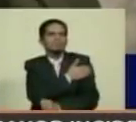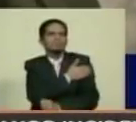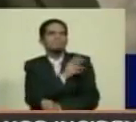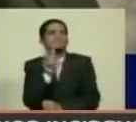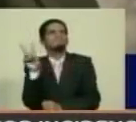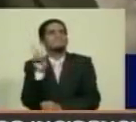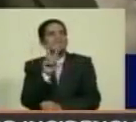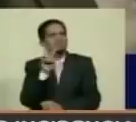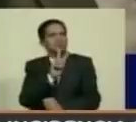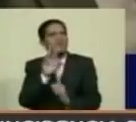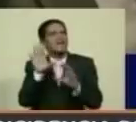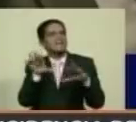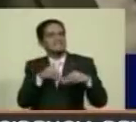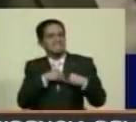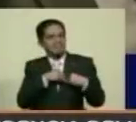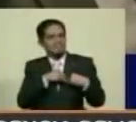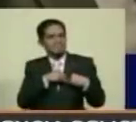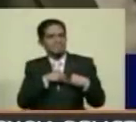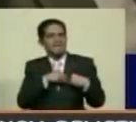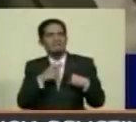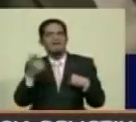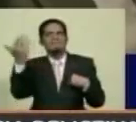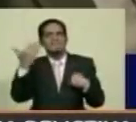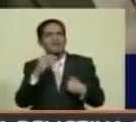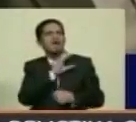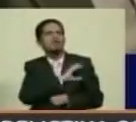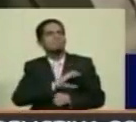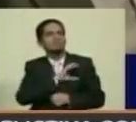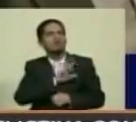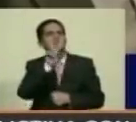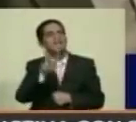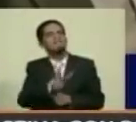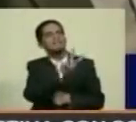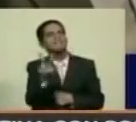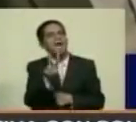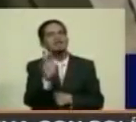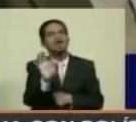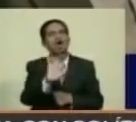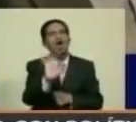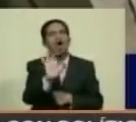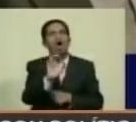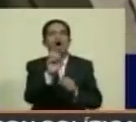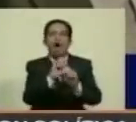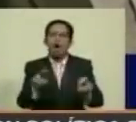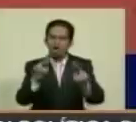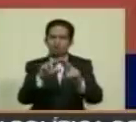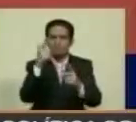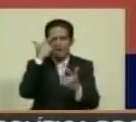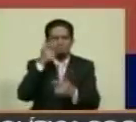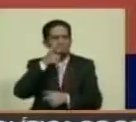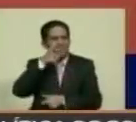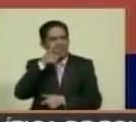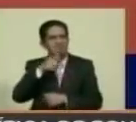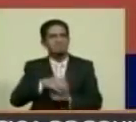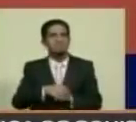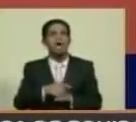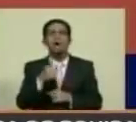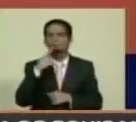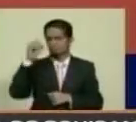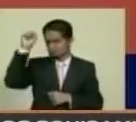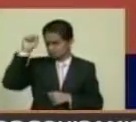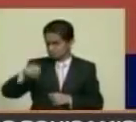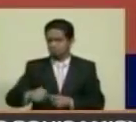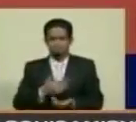Venezuela aceptaría que vinieran comisiones del Vaticano o de la ONU para vigilar este proceso. Que venga quien quiera